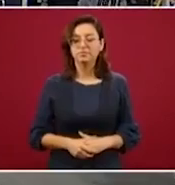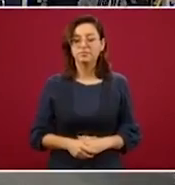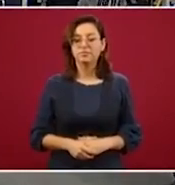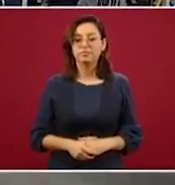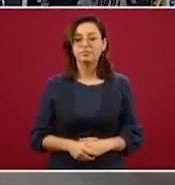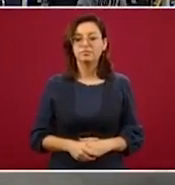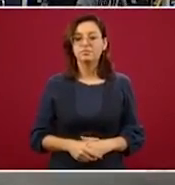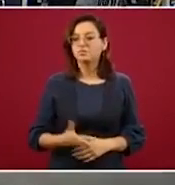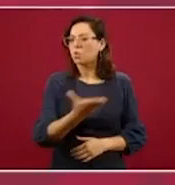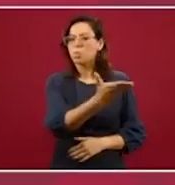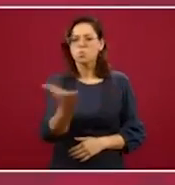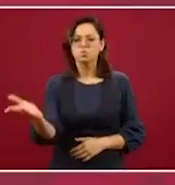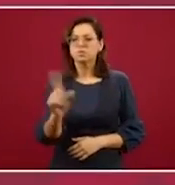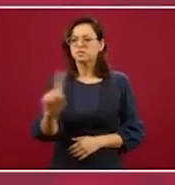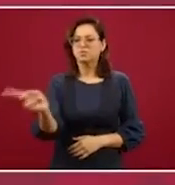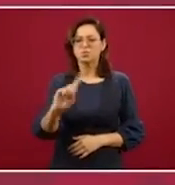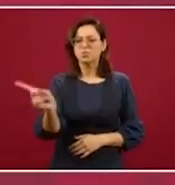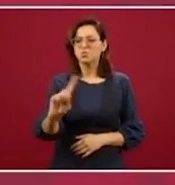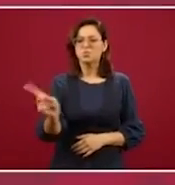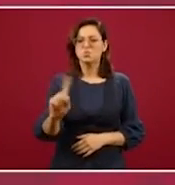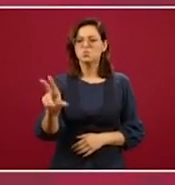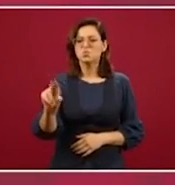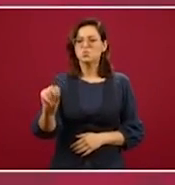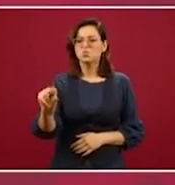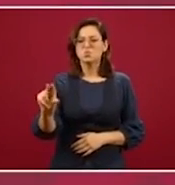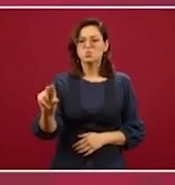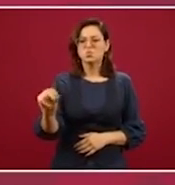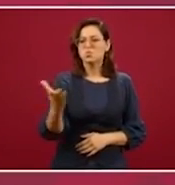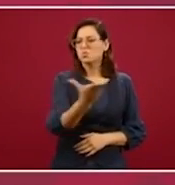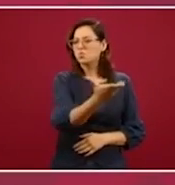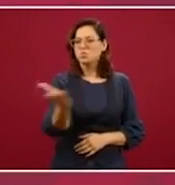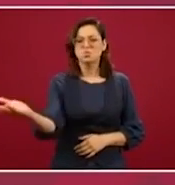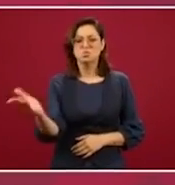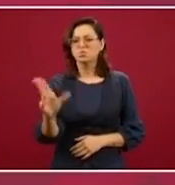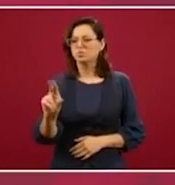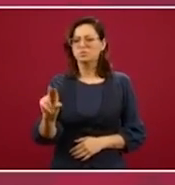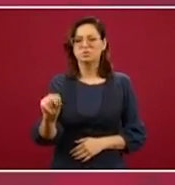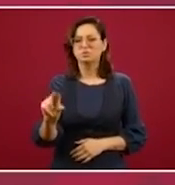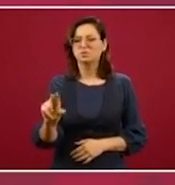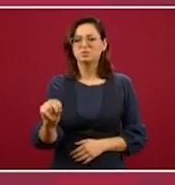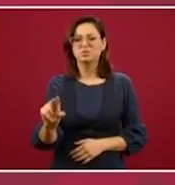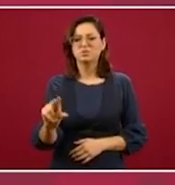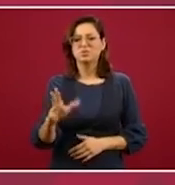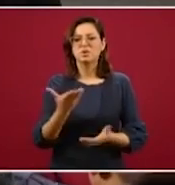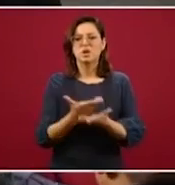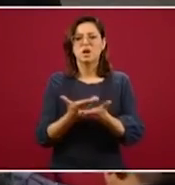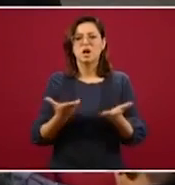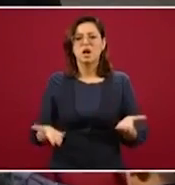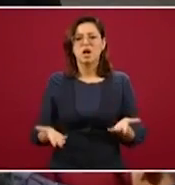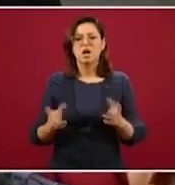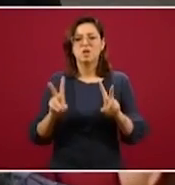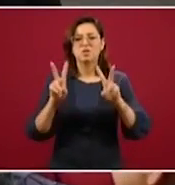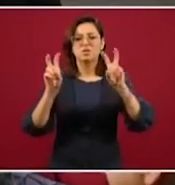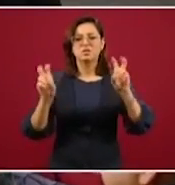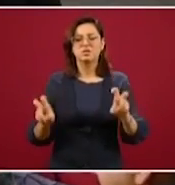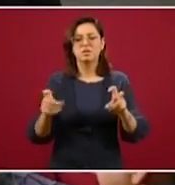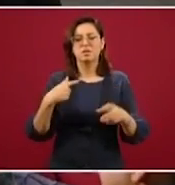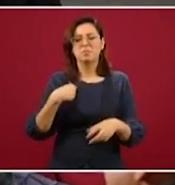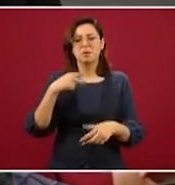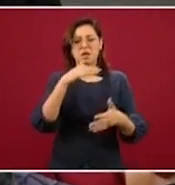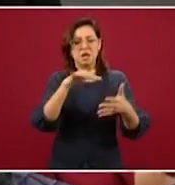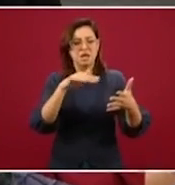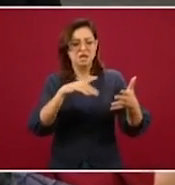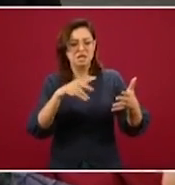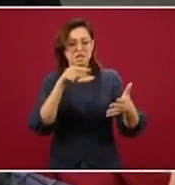no, pero no es ustedes. No, es que ahora vino con lo del coronavirus y leía yo que